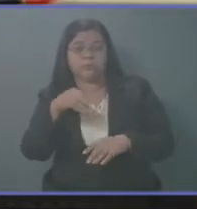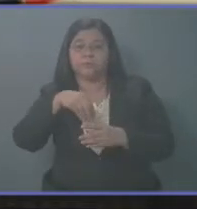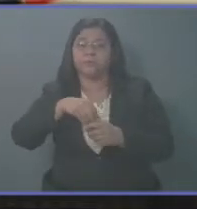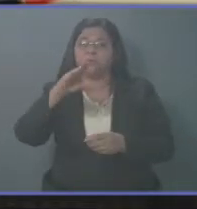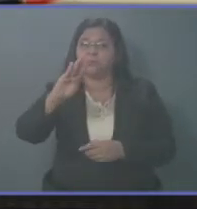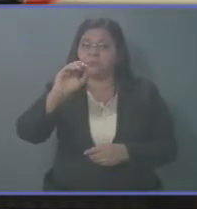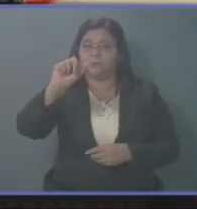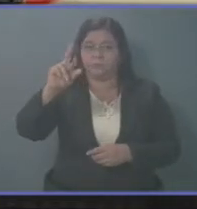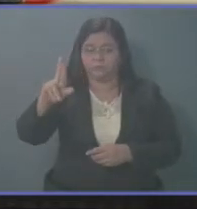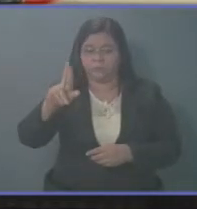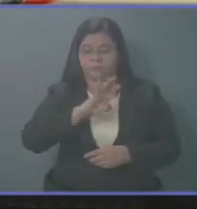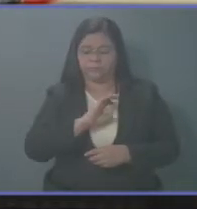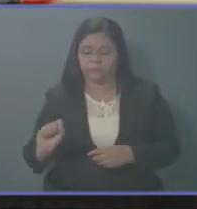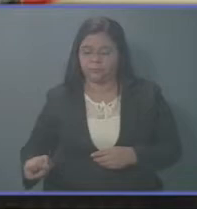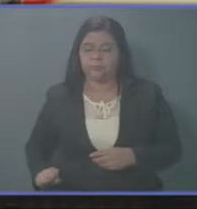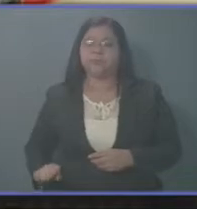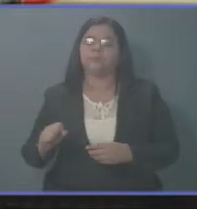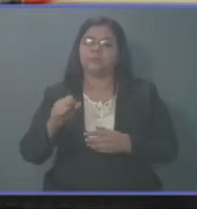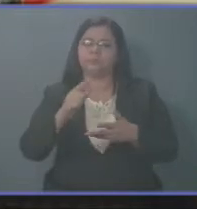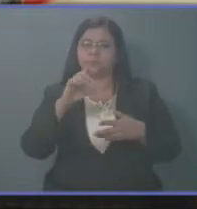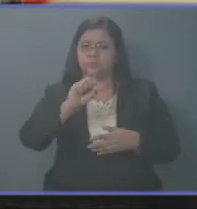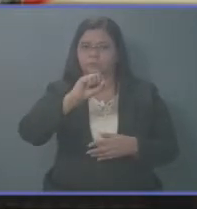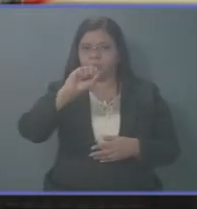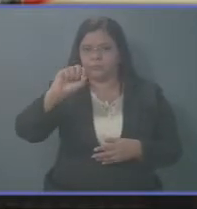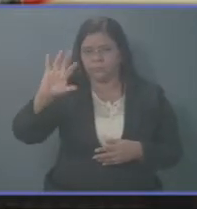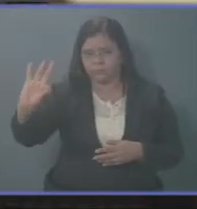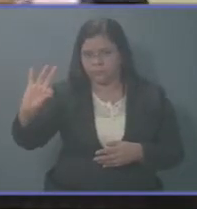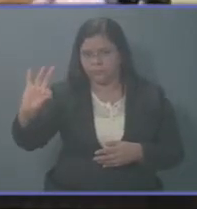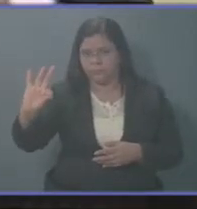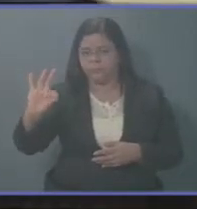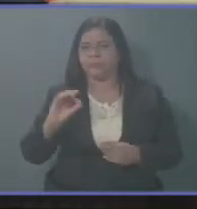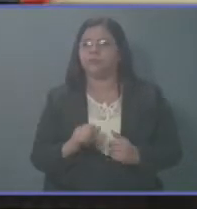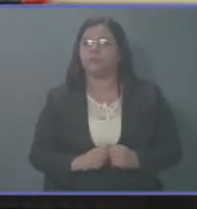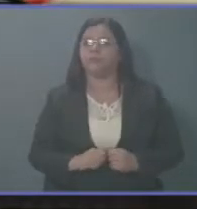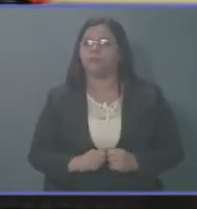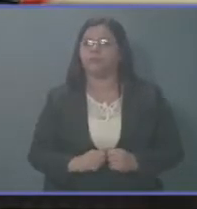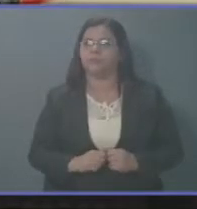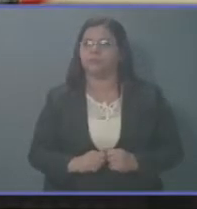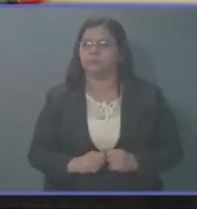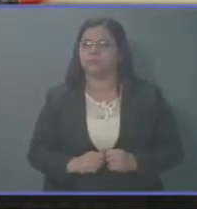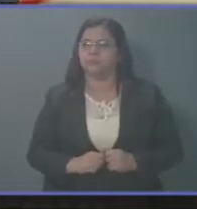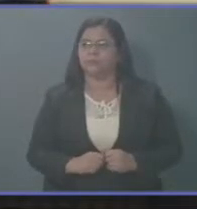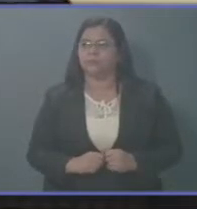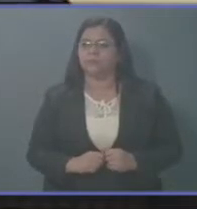Central de Reserva de El Salvador, la Superintendencia del Sistema